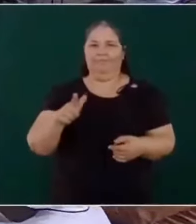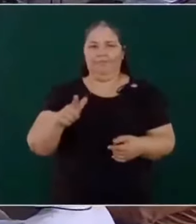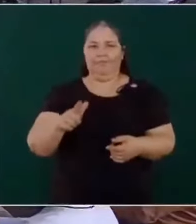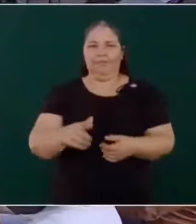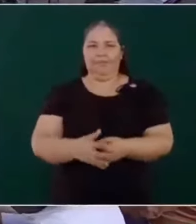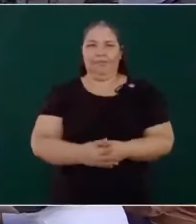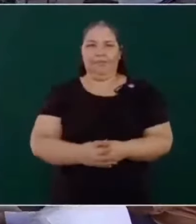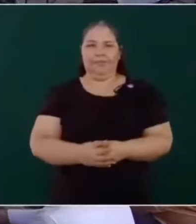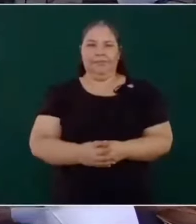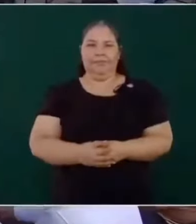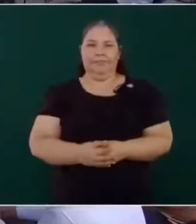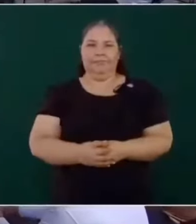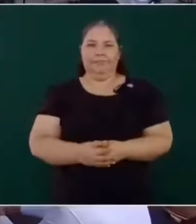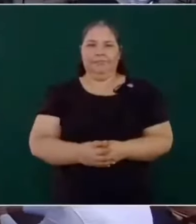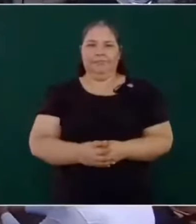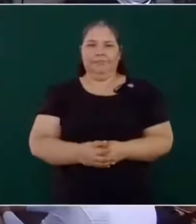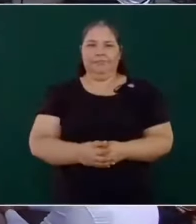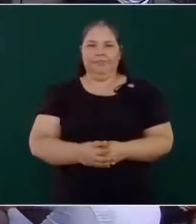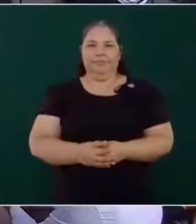porque